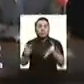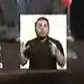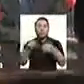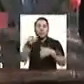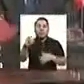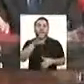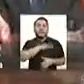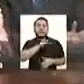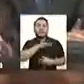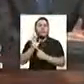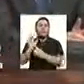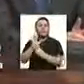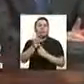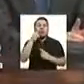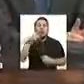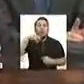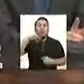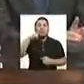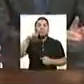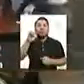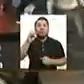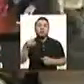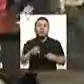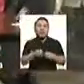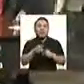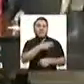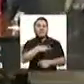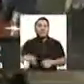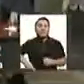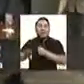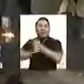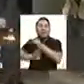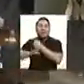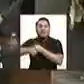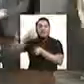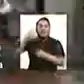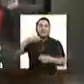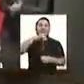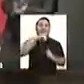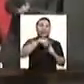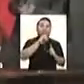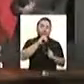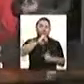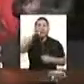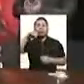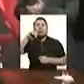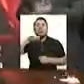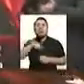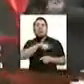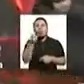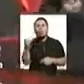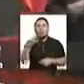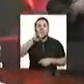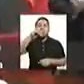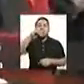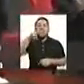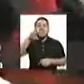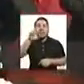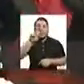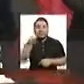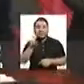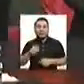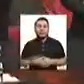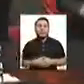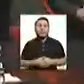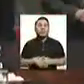su par de Chile, Heraldo Muñoz, y los ministros de Defensa, Jorge Nieto y José Antonio Gómez. Los gobiernos del